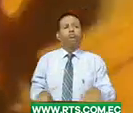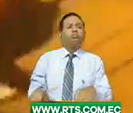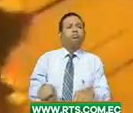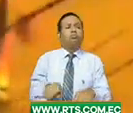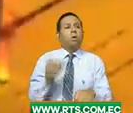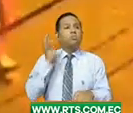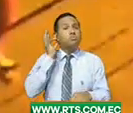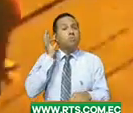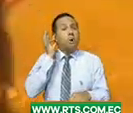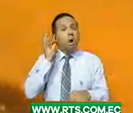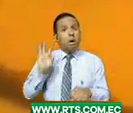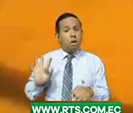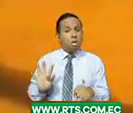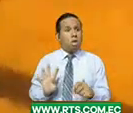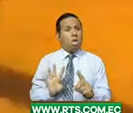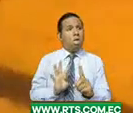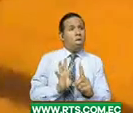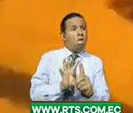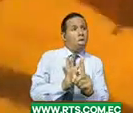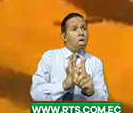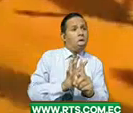kilómetro 7.5 de la viada.